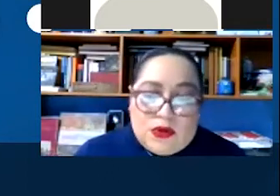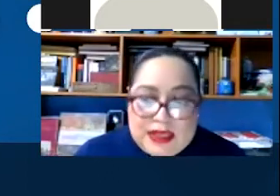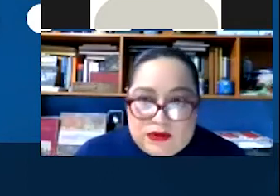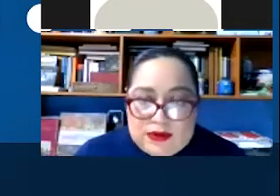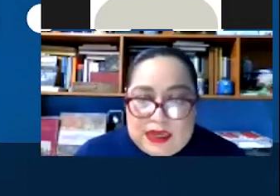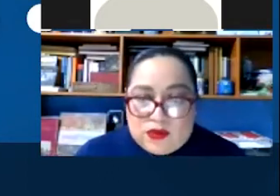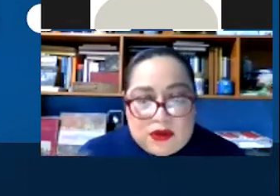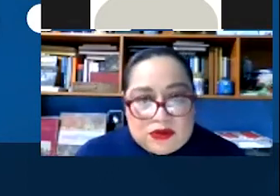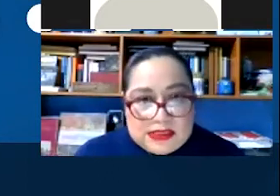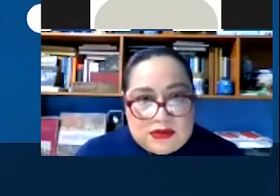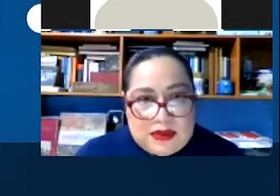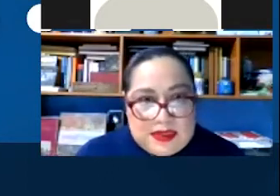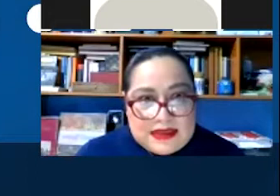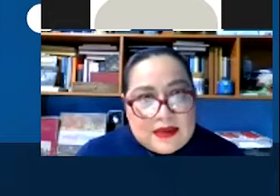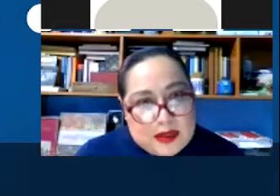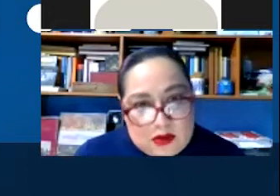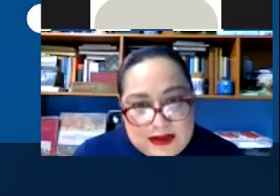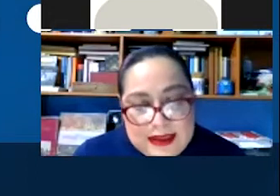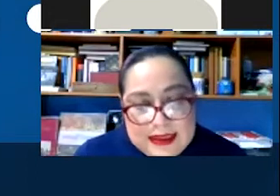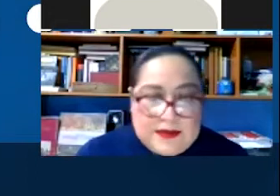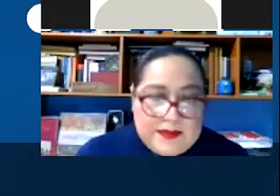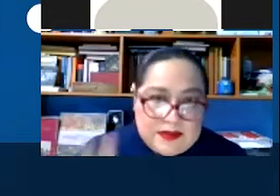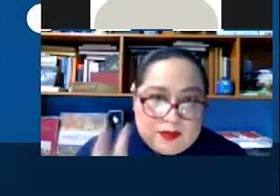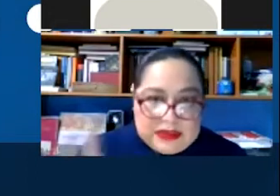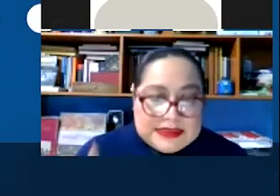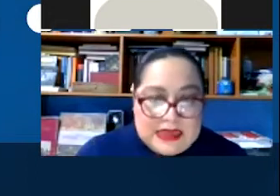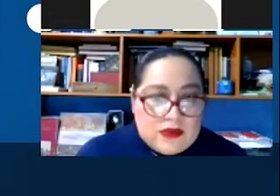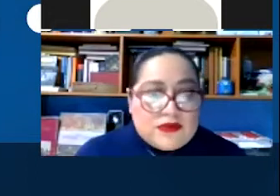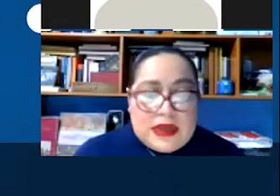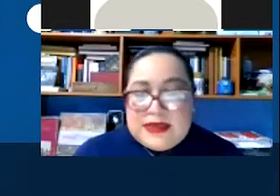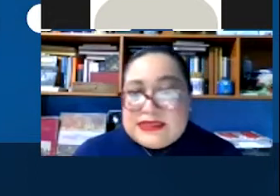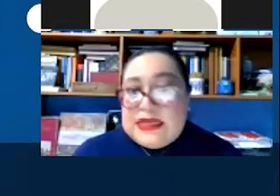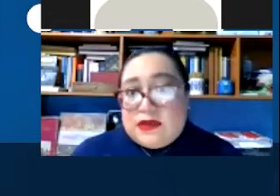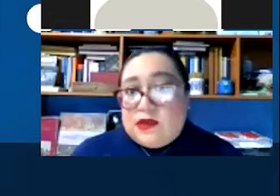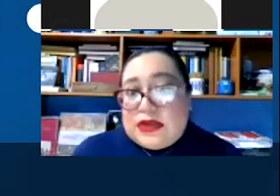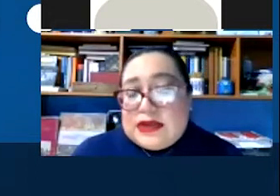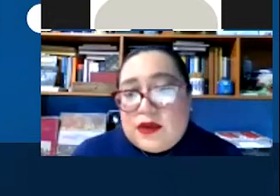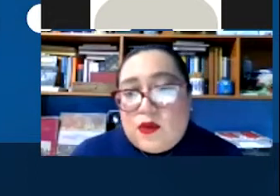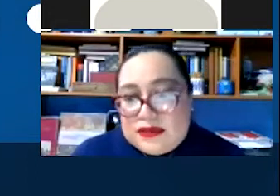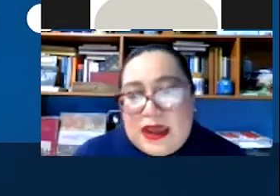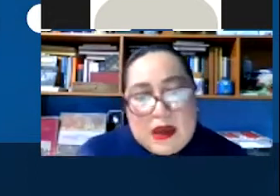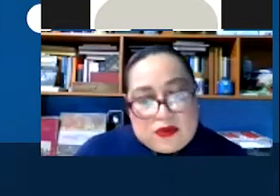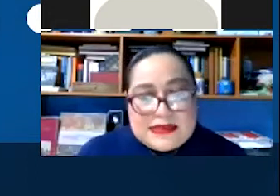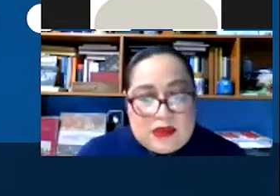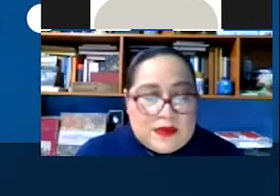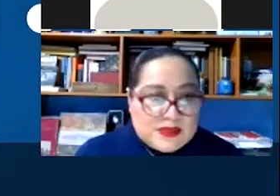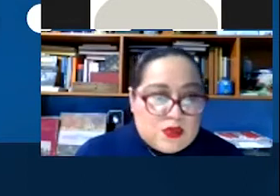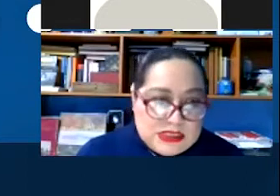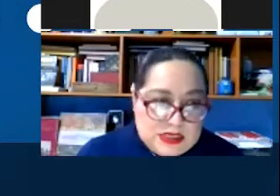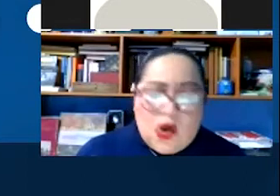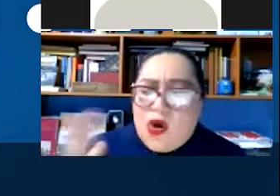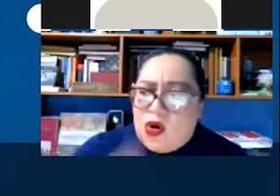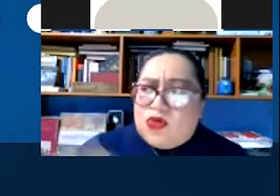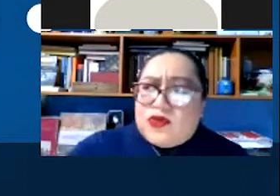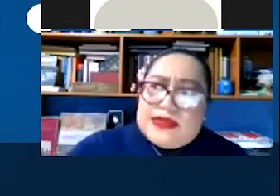estamos logrando que una condición de vida se mejore y que pase, pues, del estado tal vez negativo en el que se encuentra a un estado más